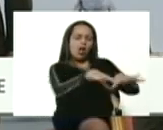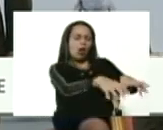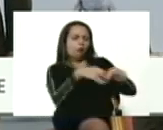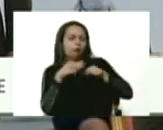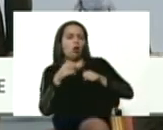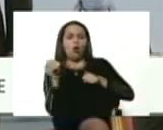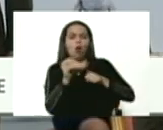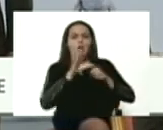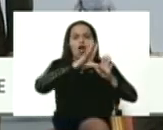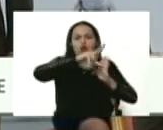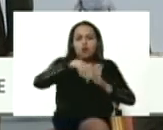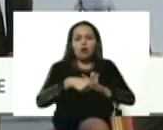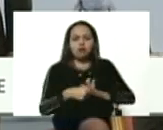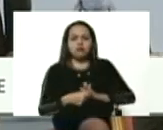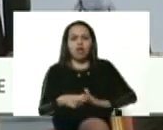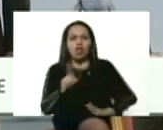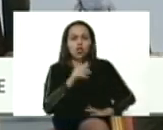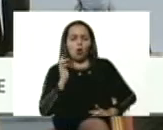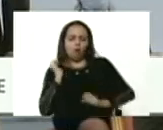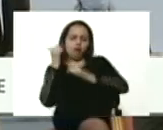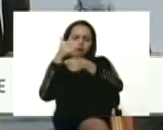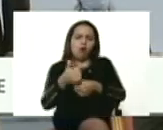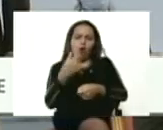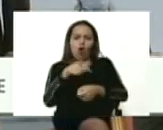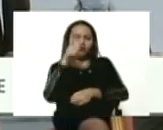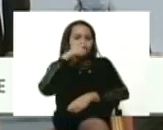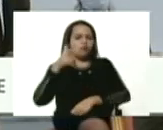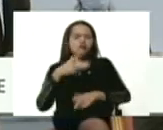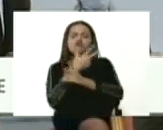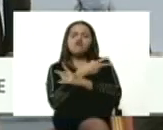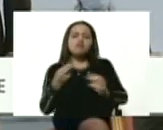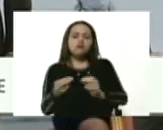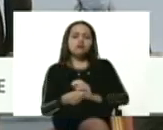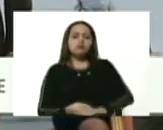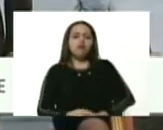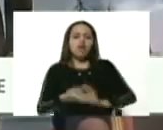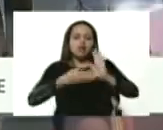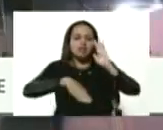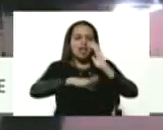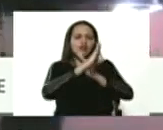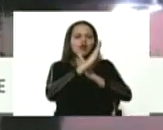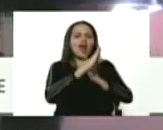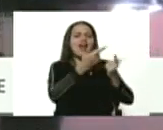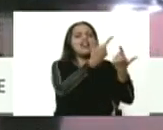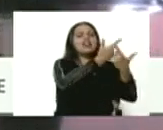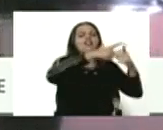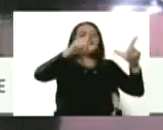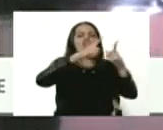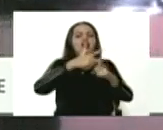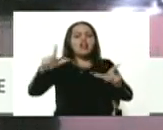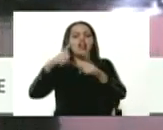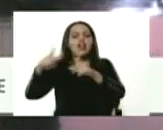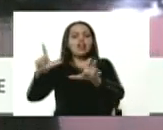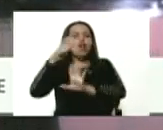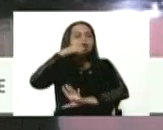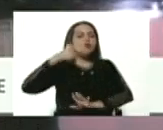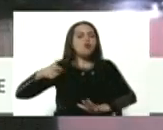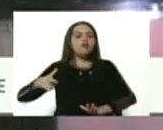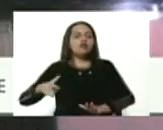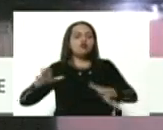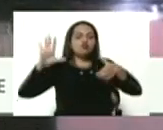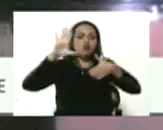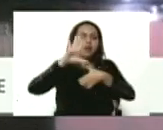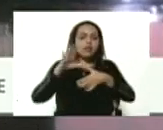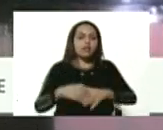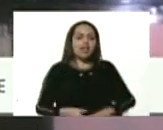saquear, no a colonizar otros pueblos, no. Salió a liberar a los pueblos de Sudamérica de